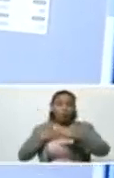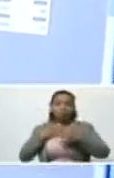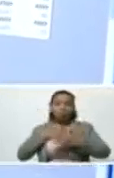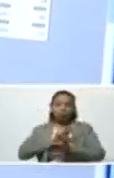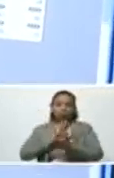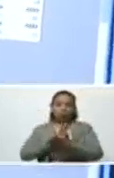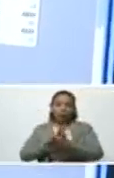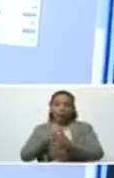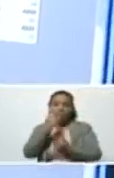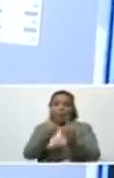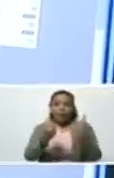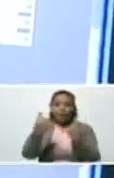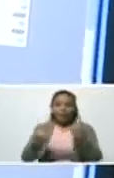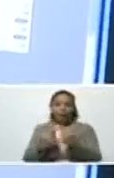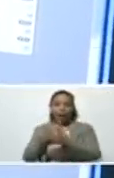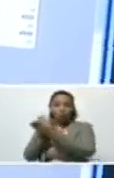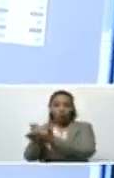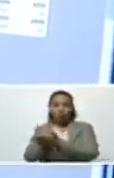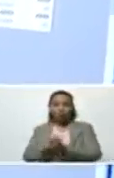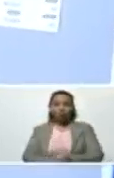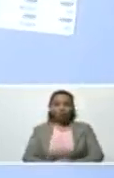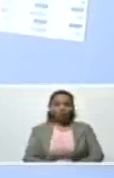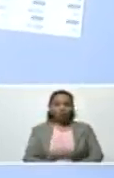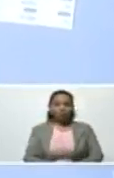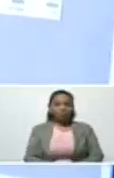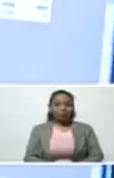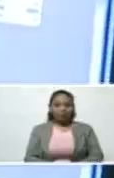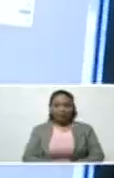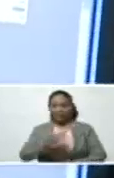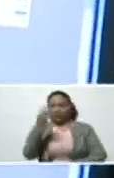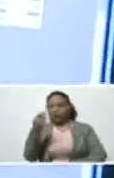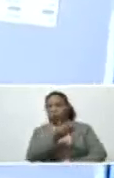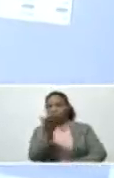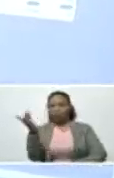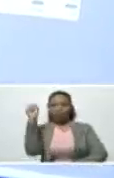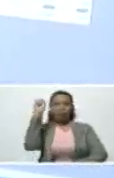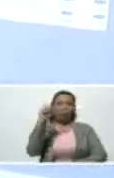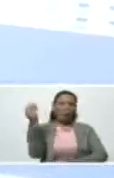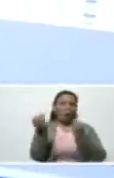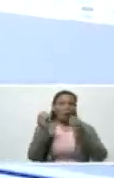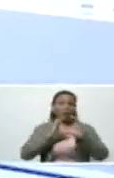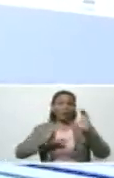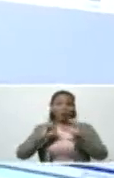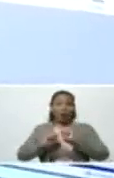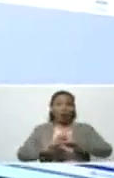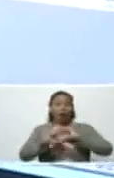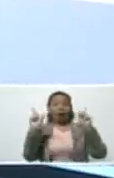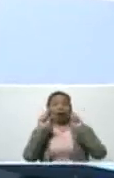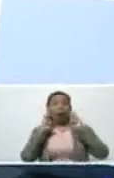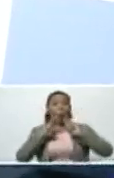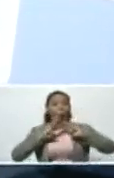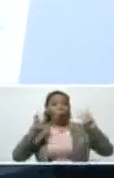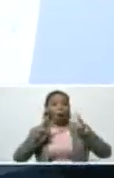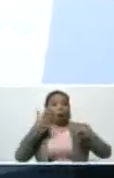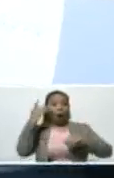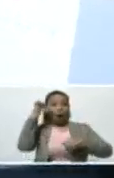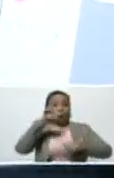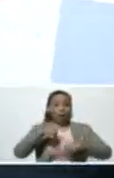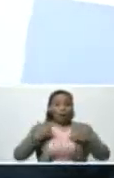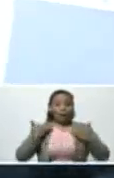nuestros pacientes. Bueno, uno se maravilla. Seguramente ustedes también, como científicos, se maravillan todo el avance que hay hoy en la